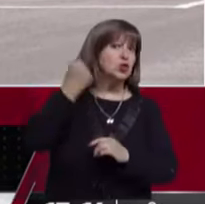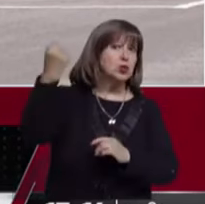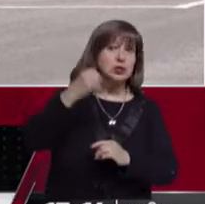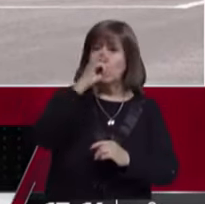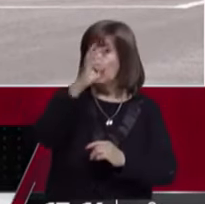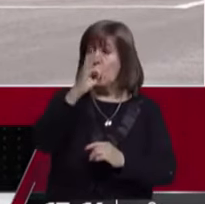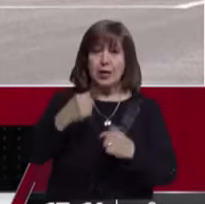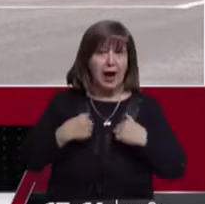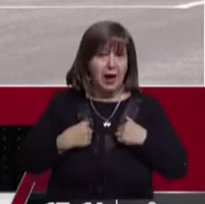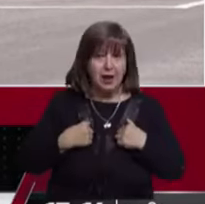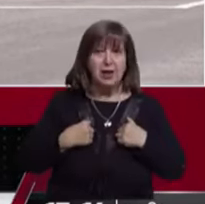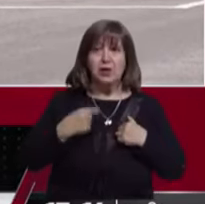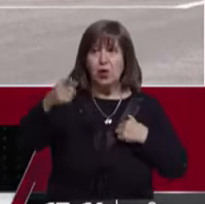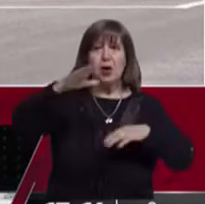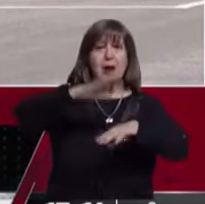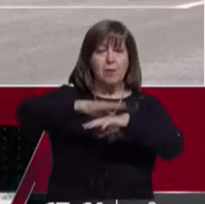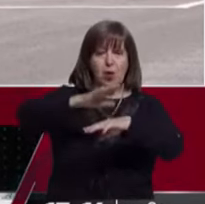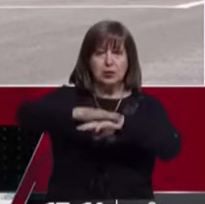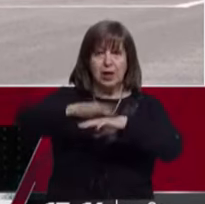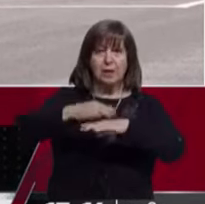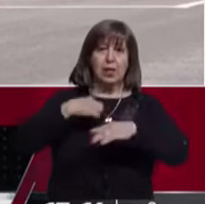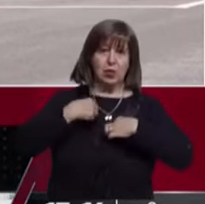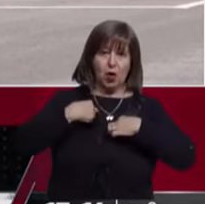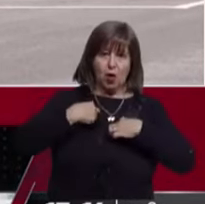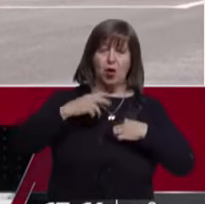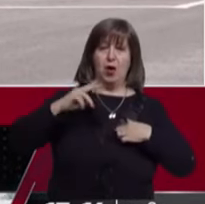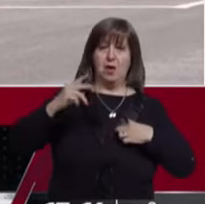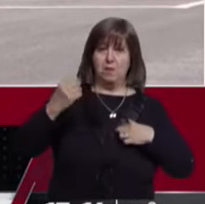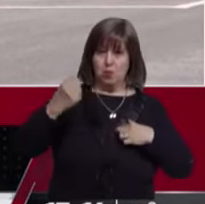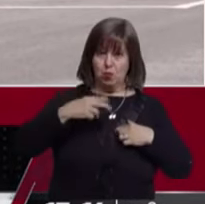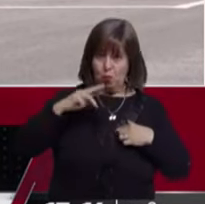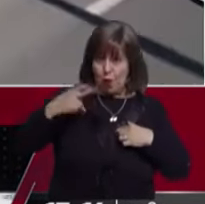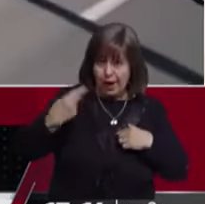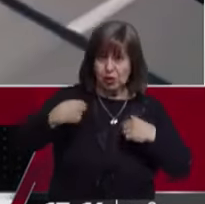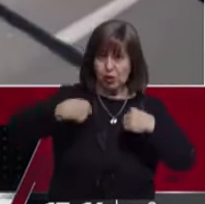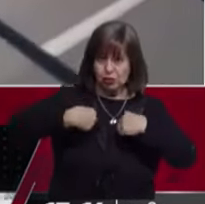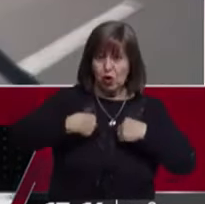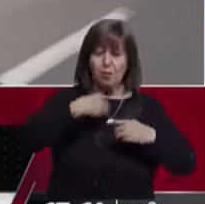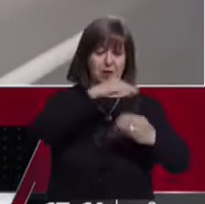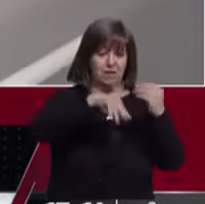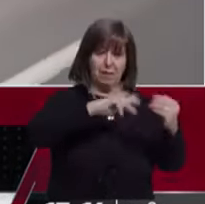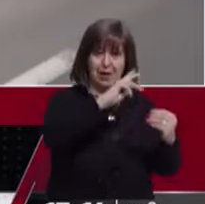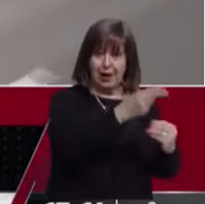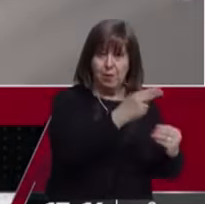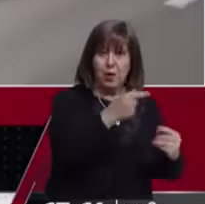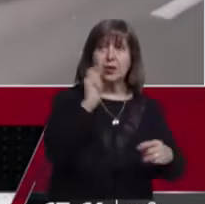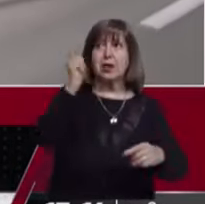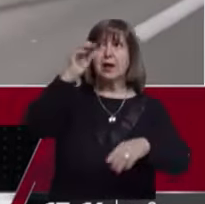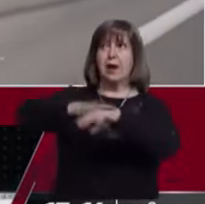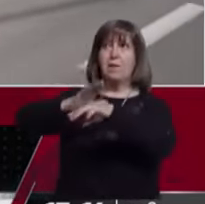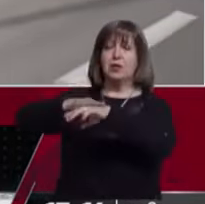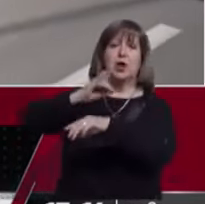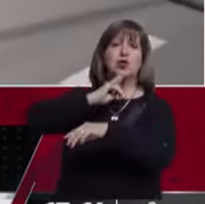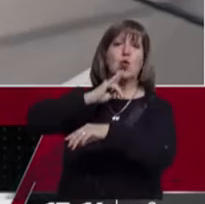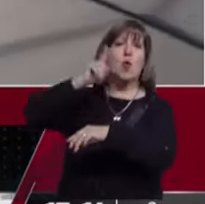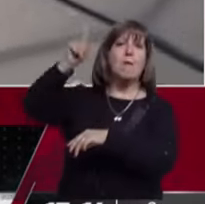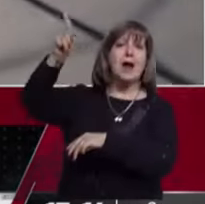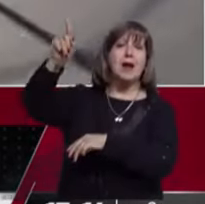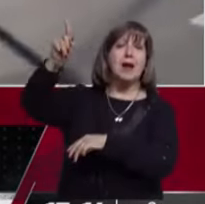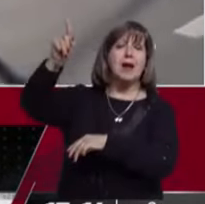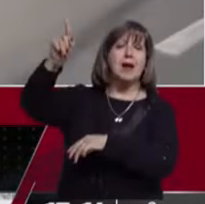hacía responsable de cualquier cosa que le pudiera pasar a él y a su familia, a esas personas que él